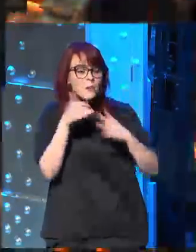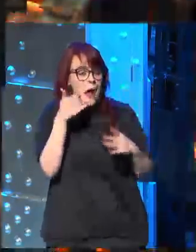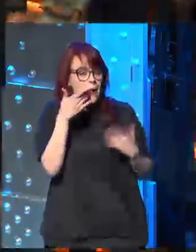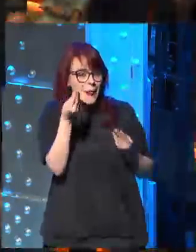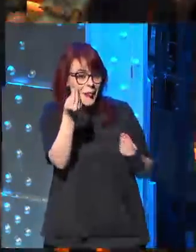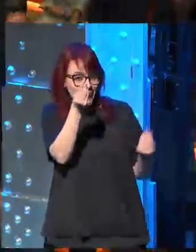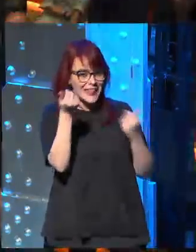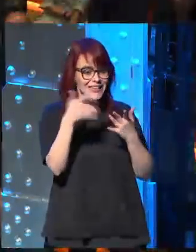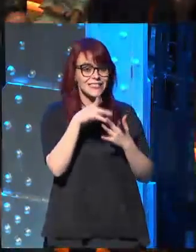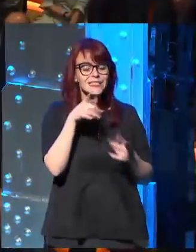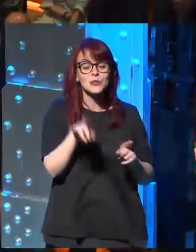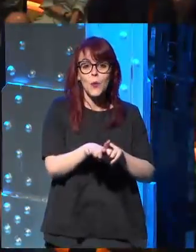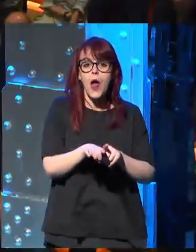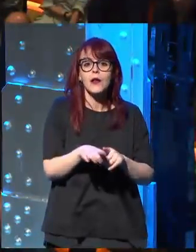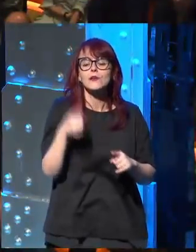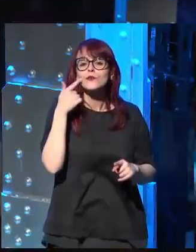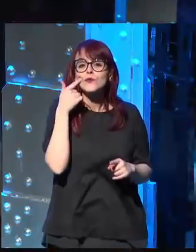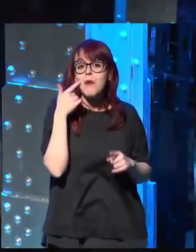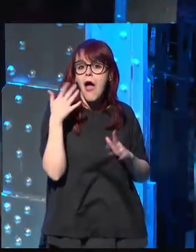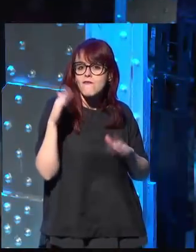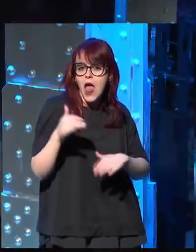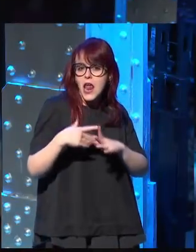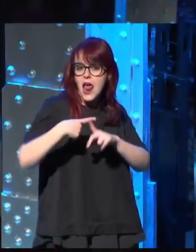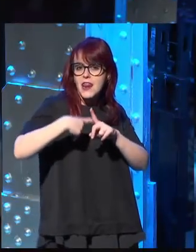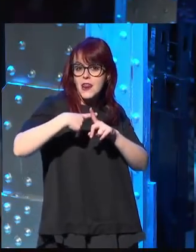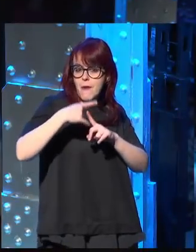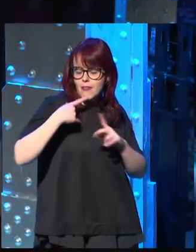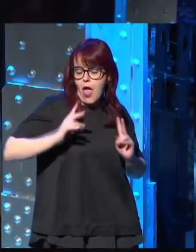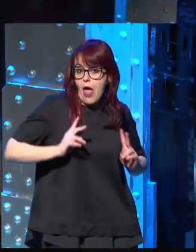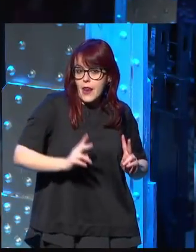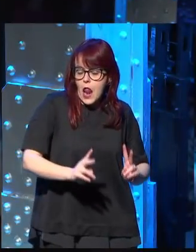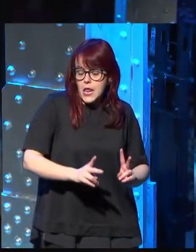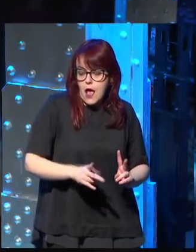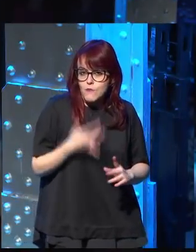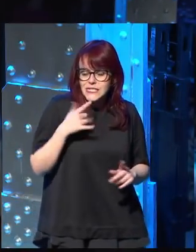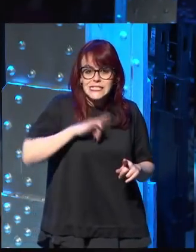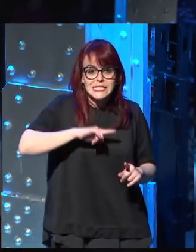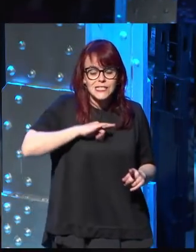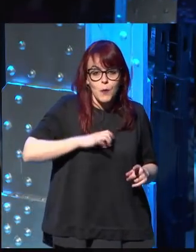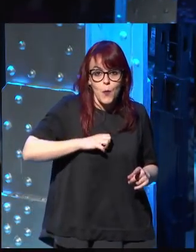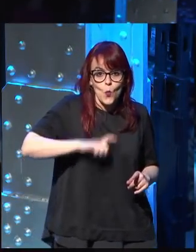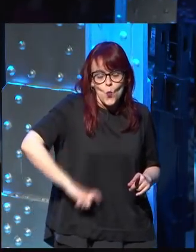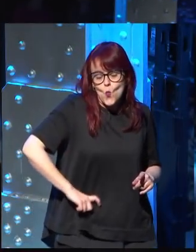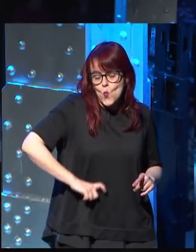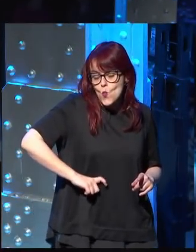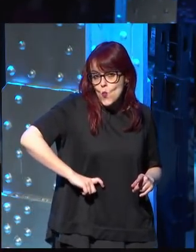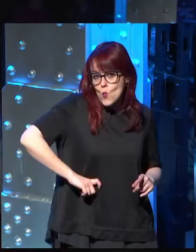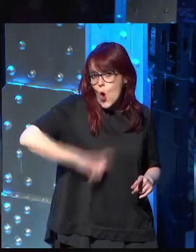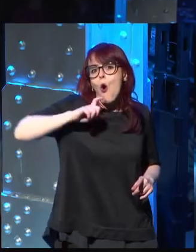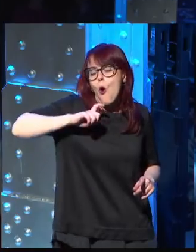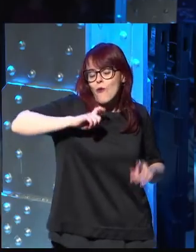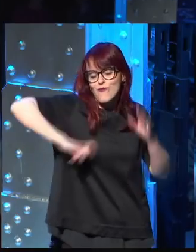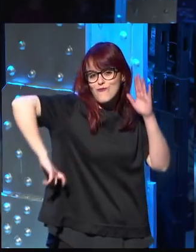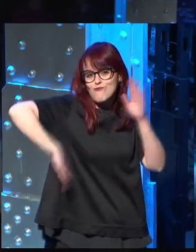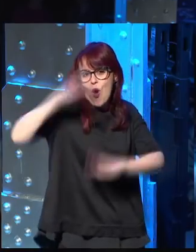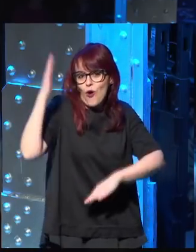decir, tú, fíjate, todo esto eleva al máximo tu nivel de adrenalina, sientes que conectas, te lleva a lugares asombrosos, ¿no?